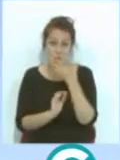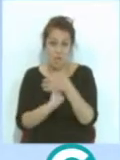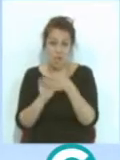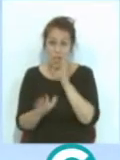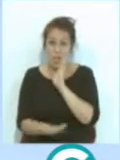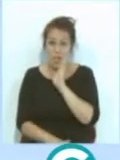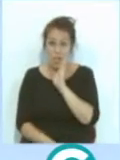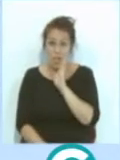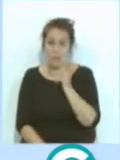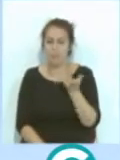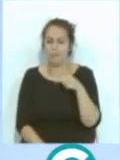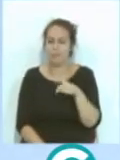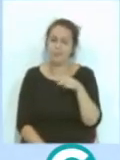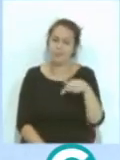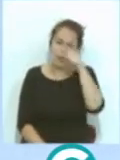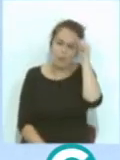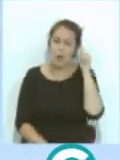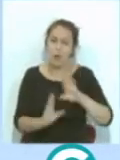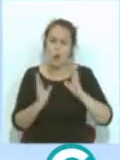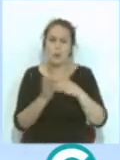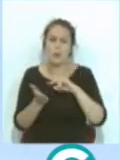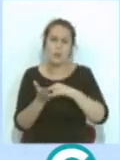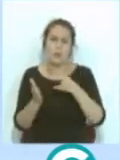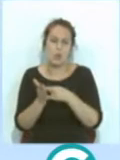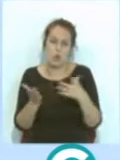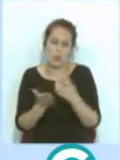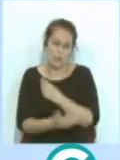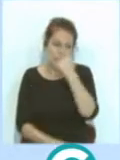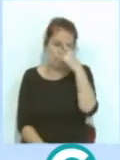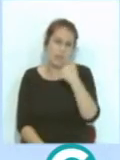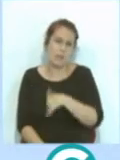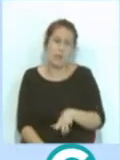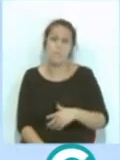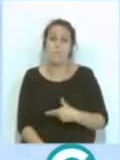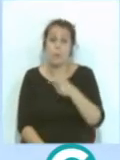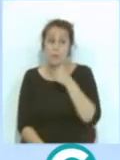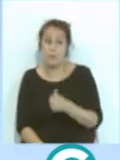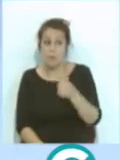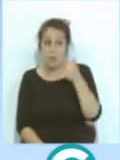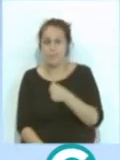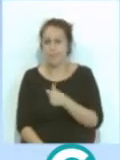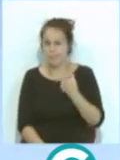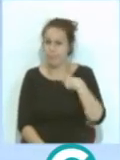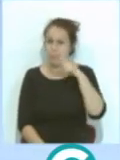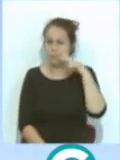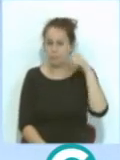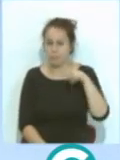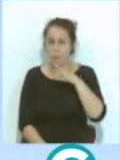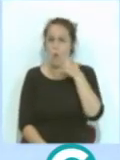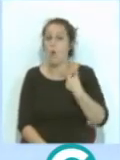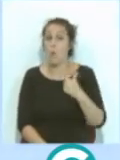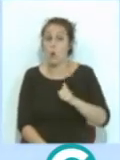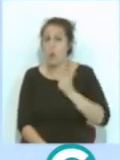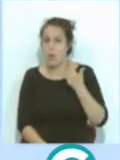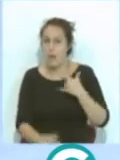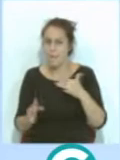tiene entre él y su cuerpo técnico, tiene archiconocido todo. Sí, más fácil, ¿no? Más reconocible, porque te da la oportunidad de ver